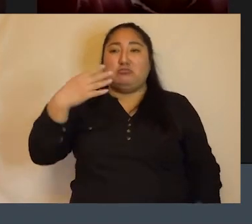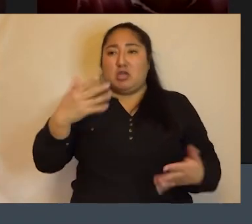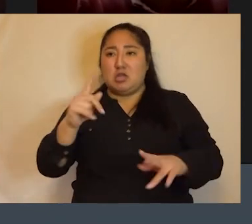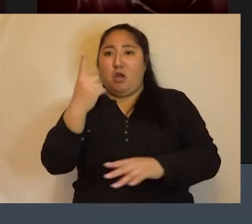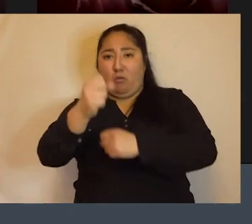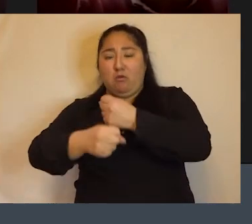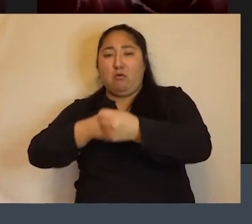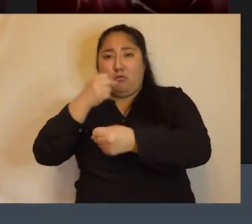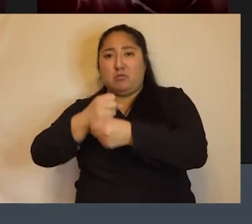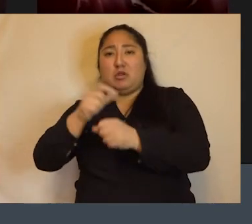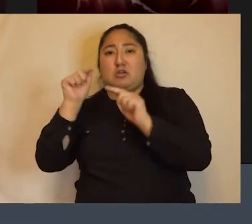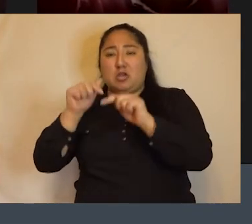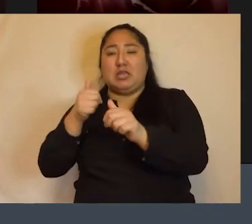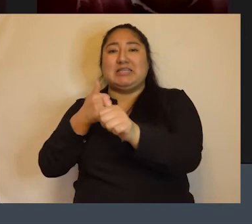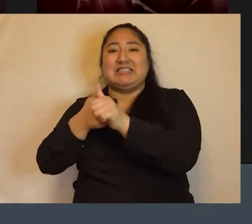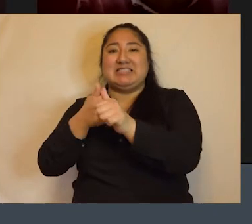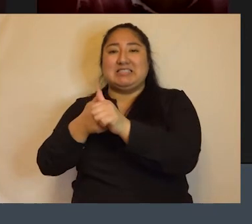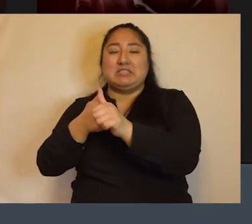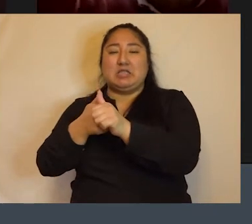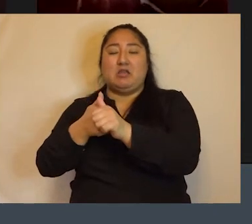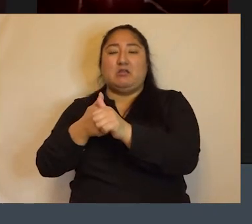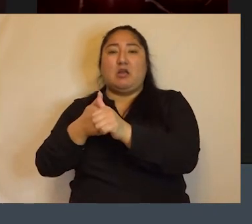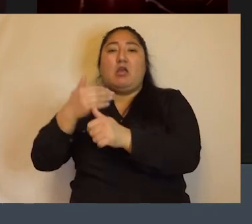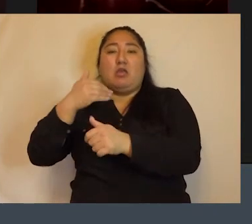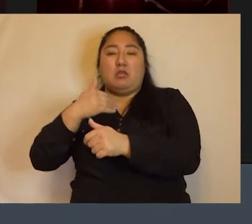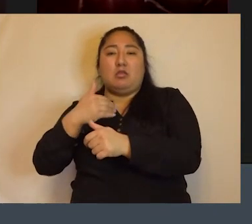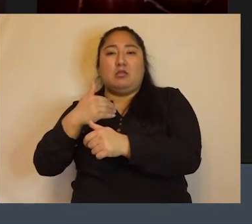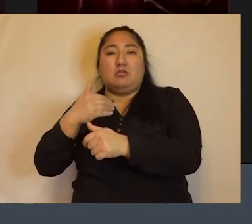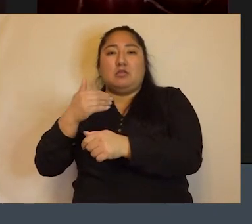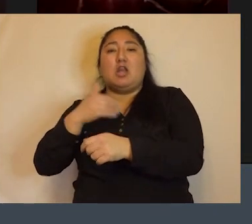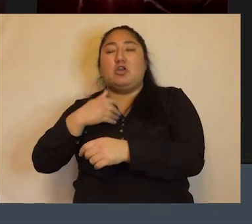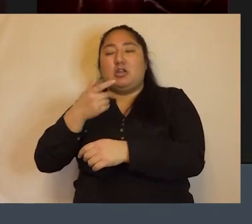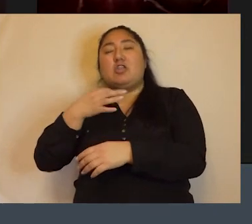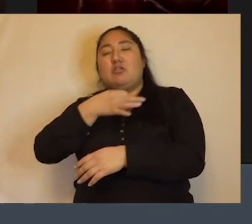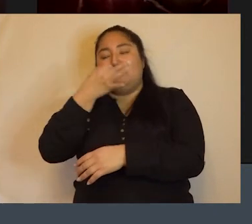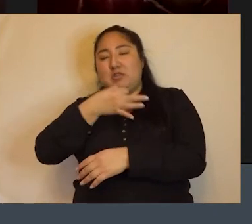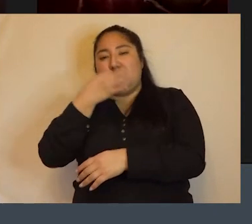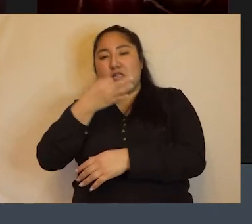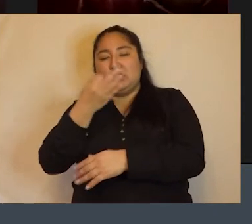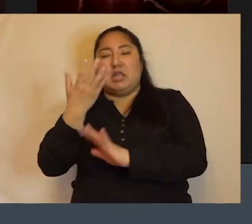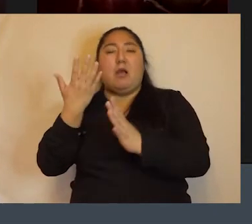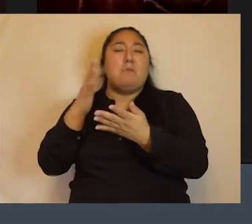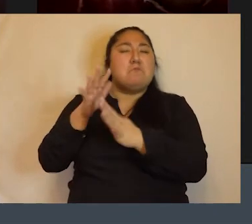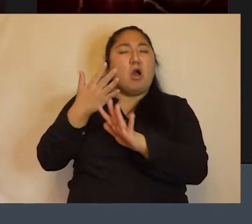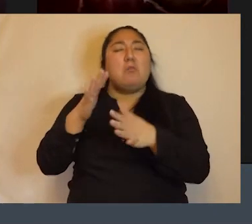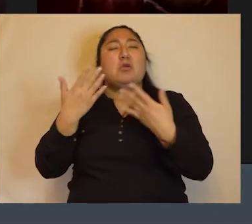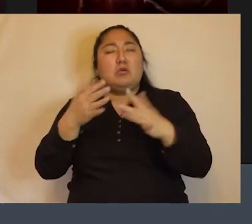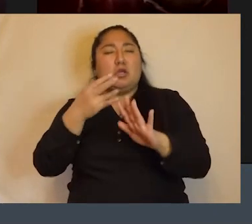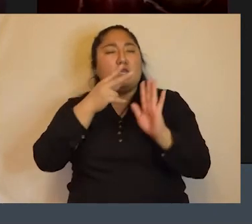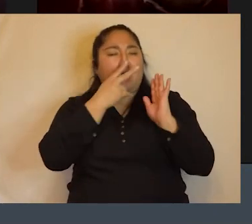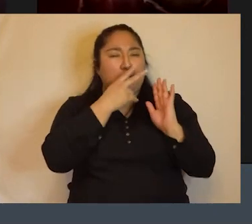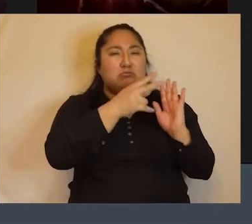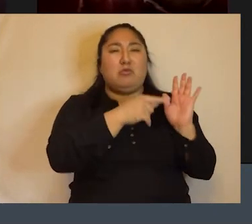Y si tomo ya un año, obviamente va a estar cerca de los promedios que yo les decía. Que es más o menos lo que hemos